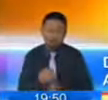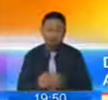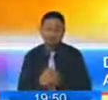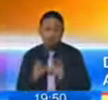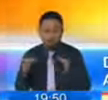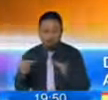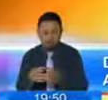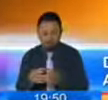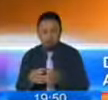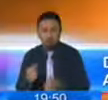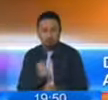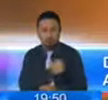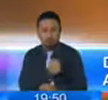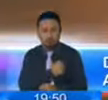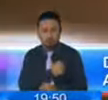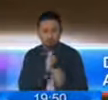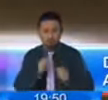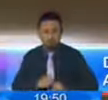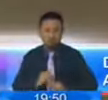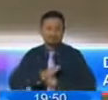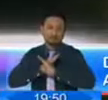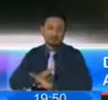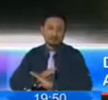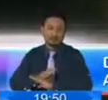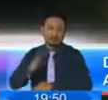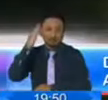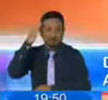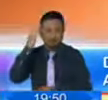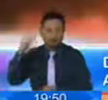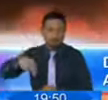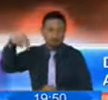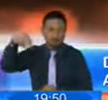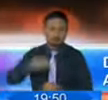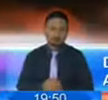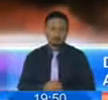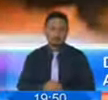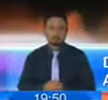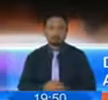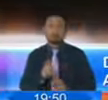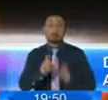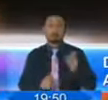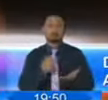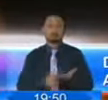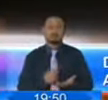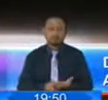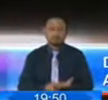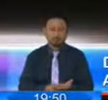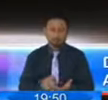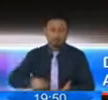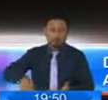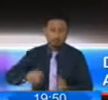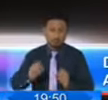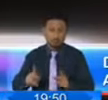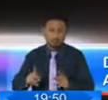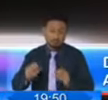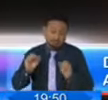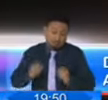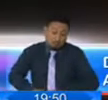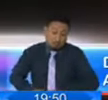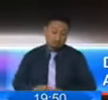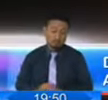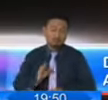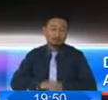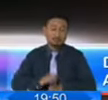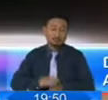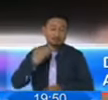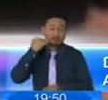arsenal nuclear propio para defenderse de Corea del Norte. Analistas consideran factible esta posibilidad debido a